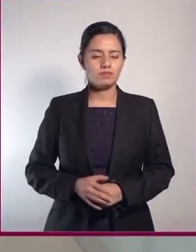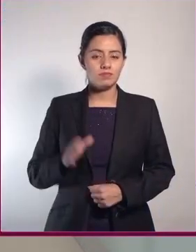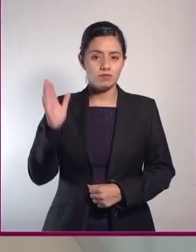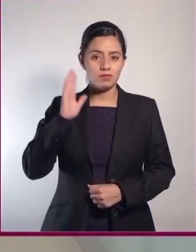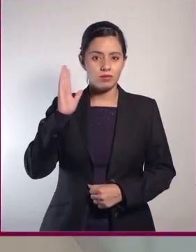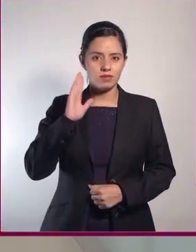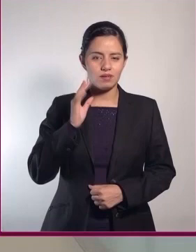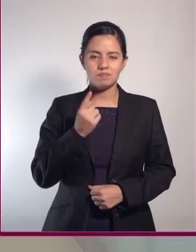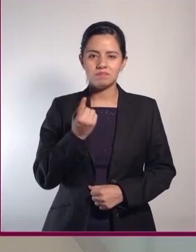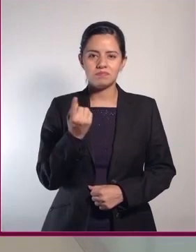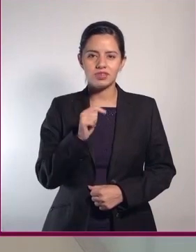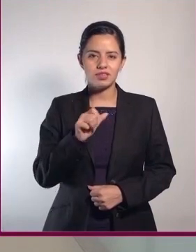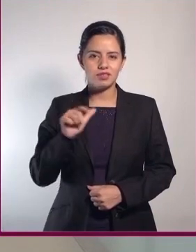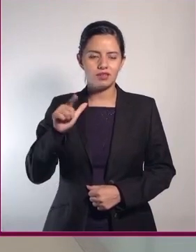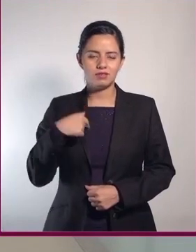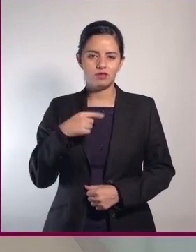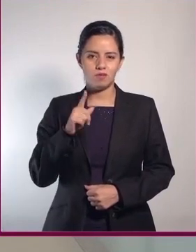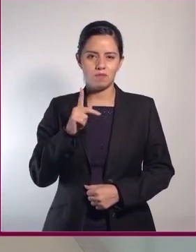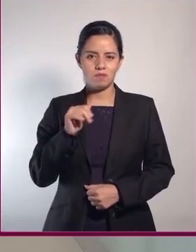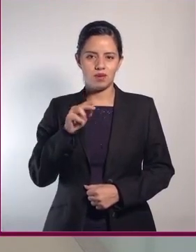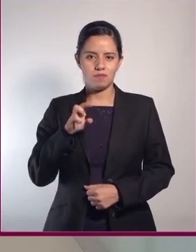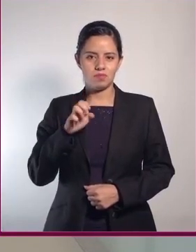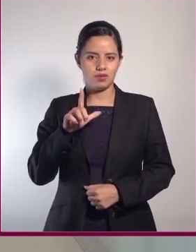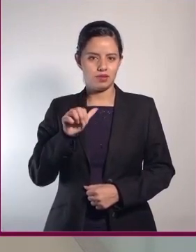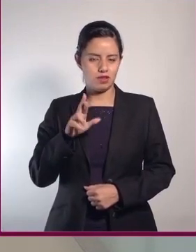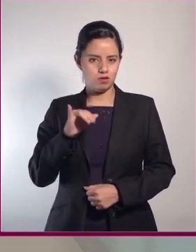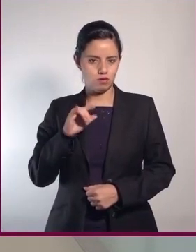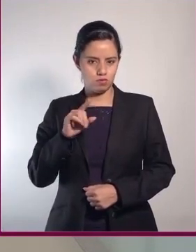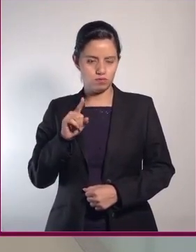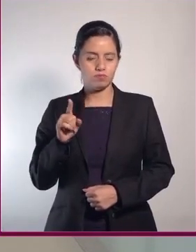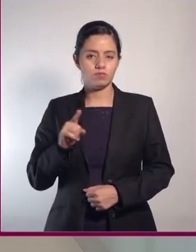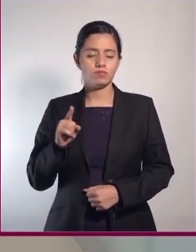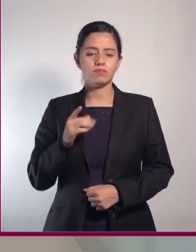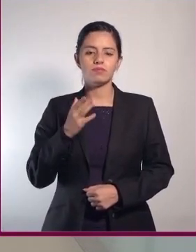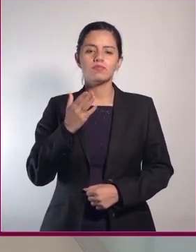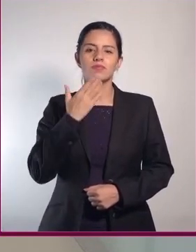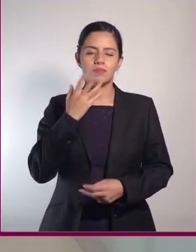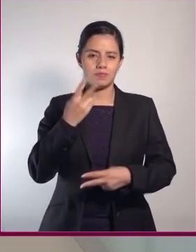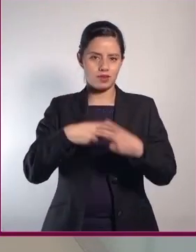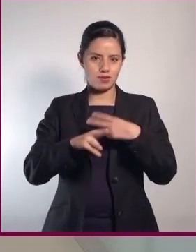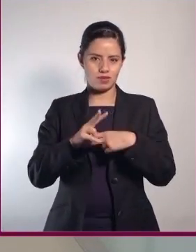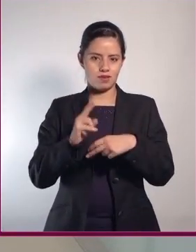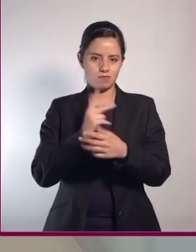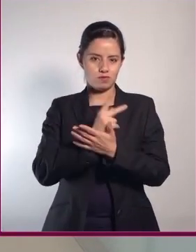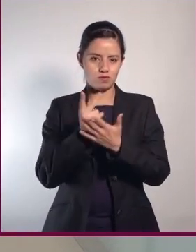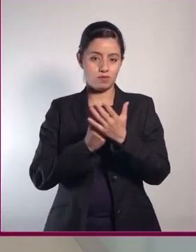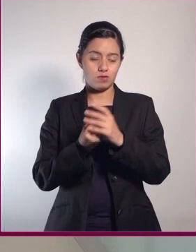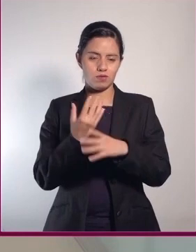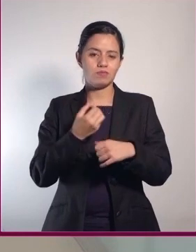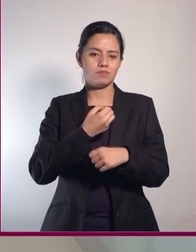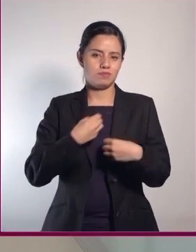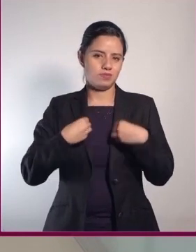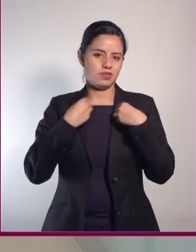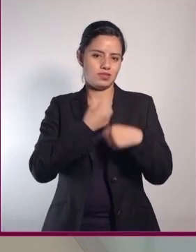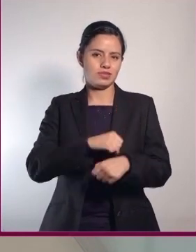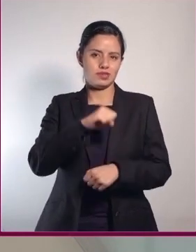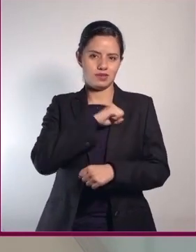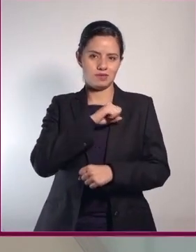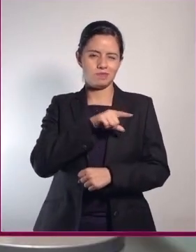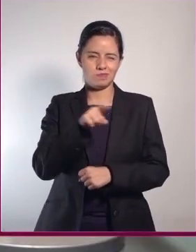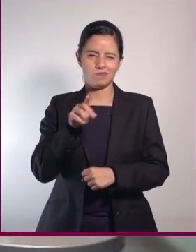Hola, ¿qué tal? Yo soy Pamela Rus y les doy la bienvenida a un nuevo programa de Vida Saludable, donde deseamos activar tu mejor